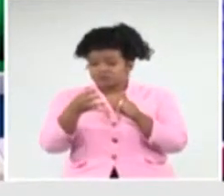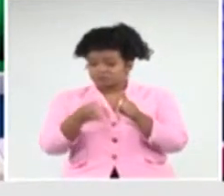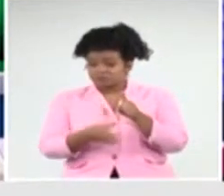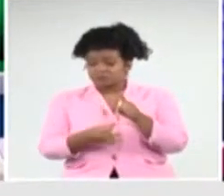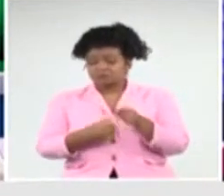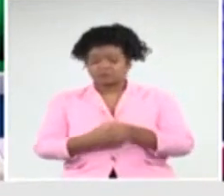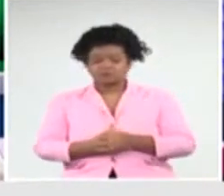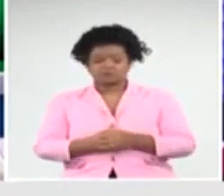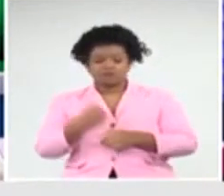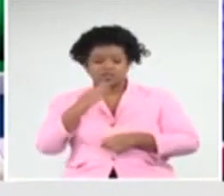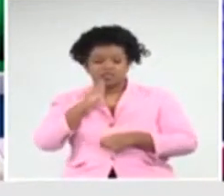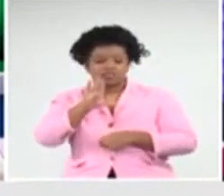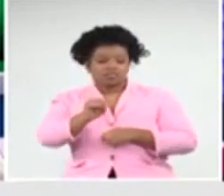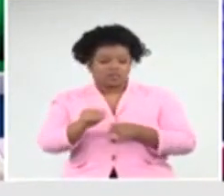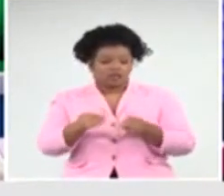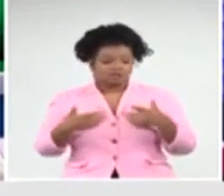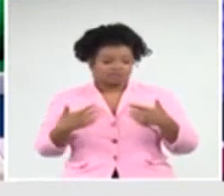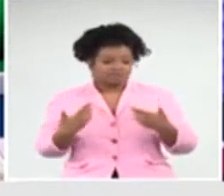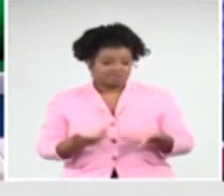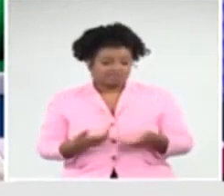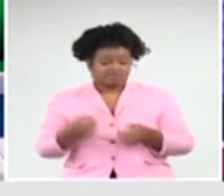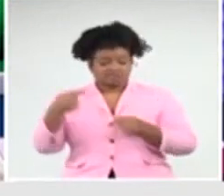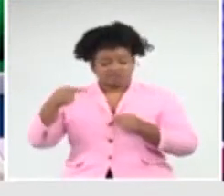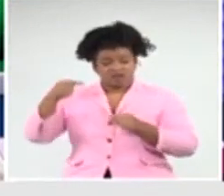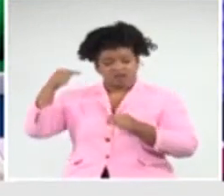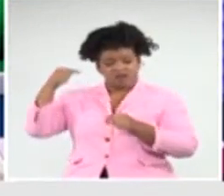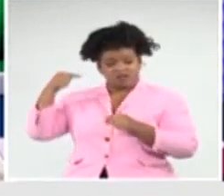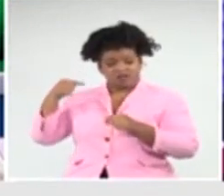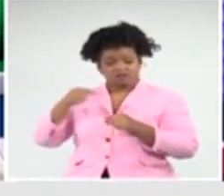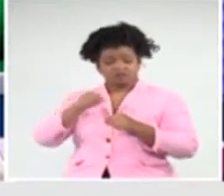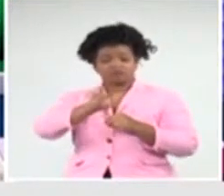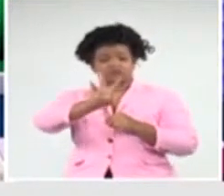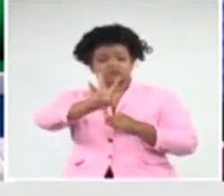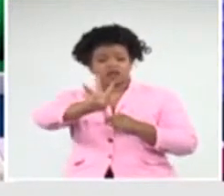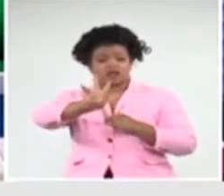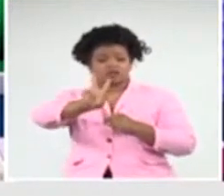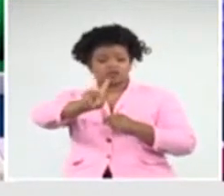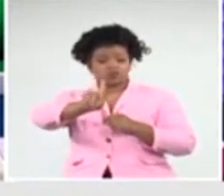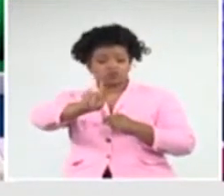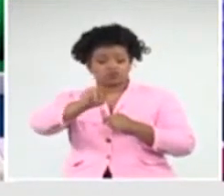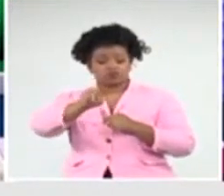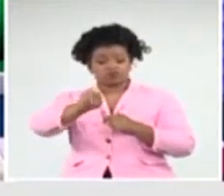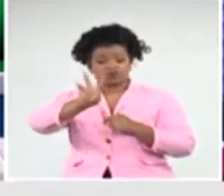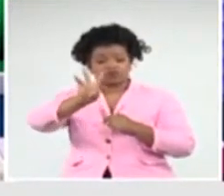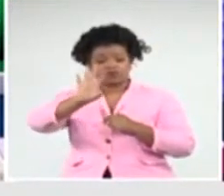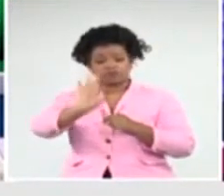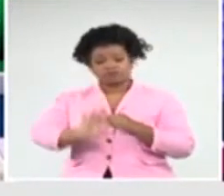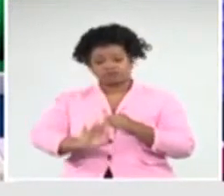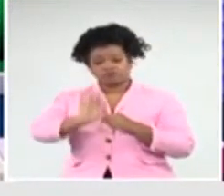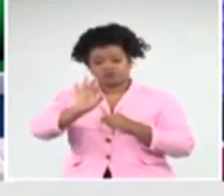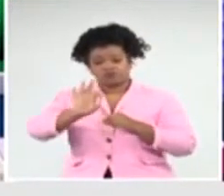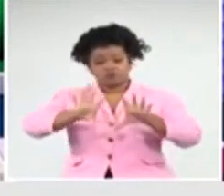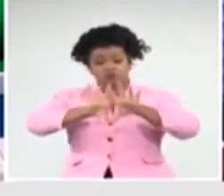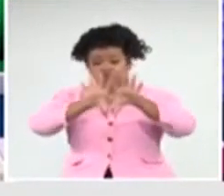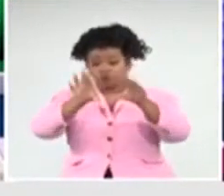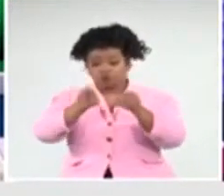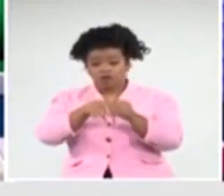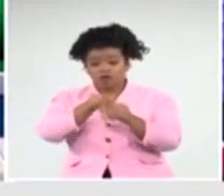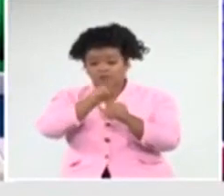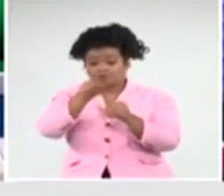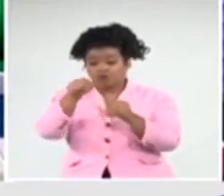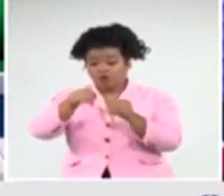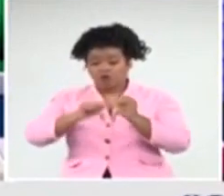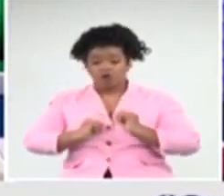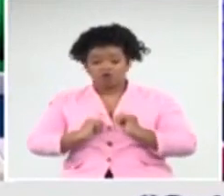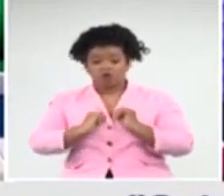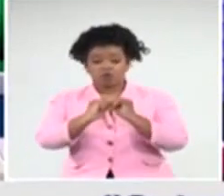podemos decir que en el día de ayer el 31,3% de las personas que hemos informado hoy